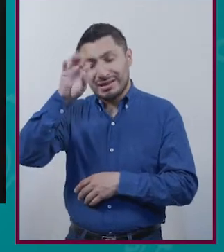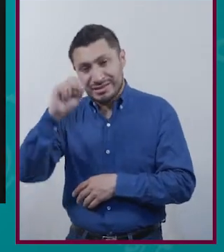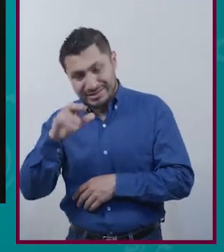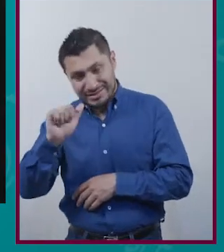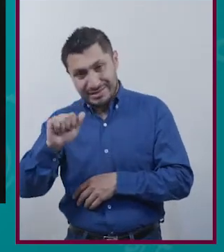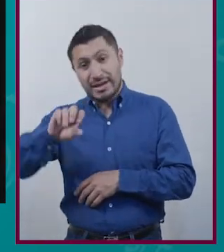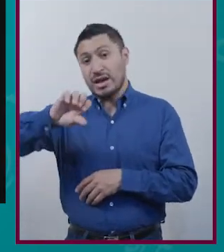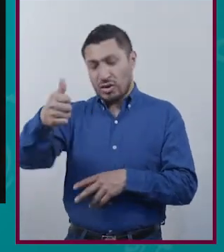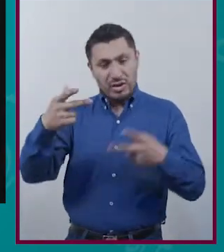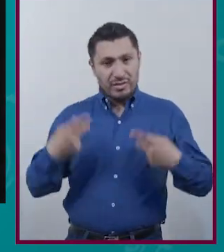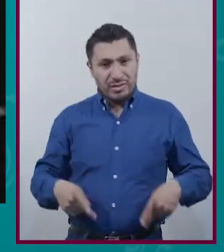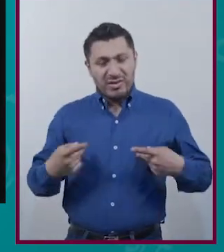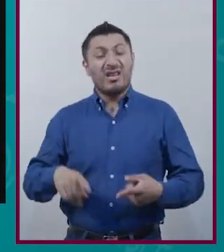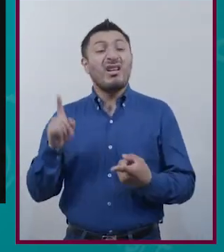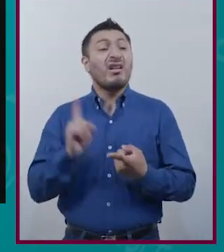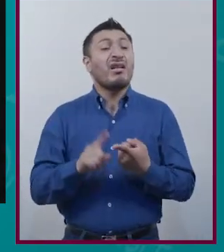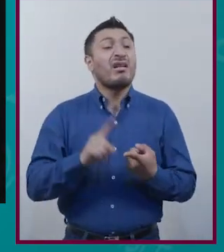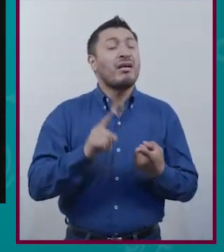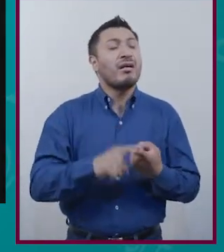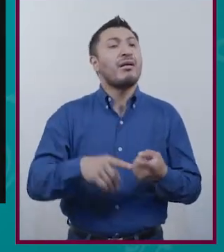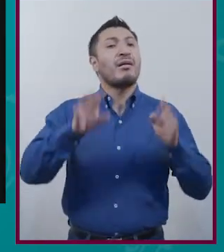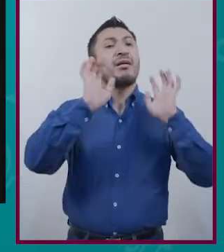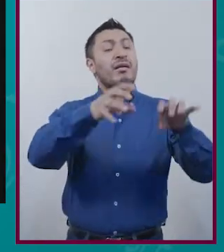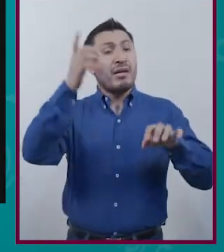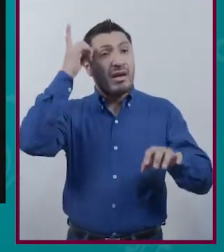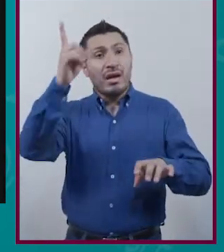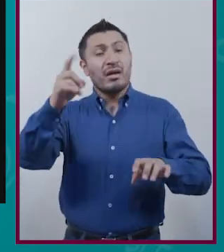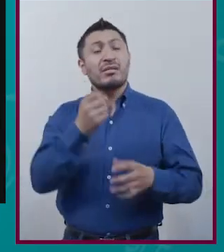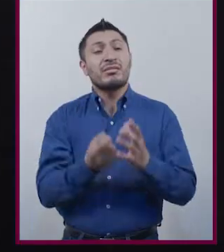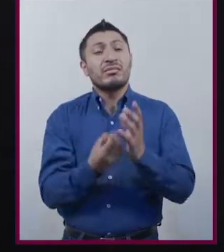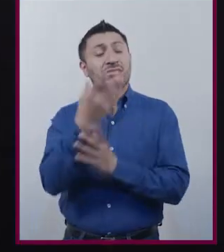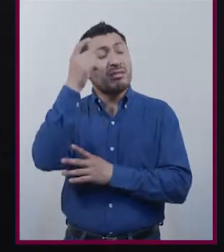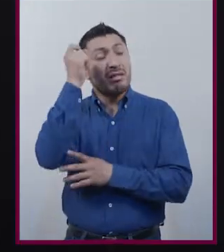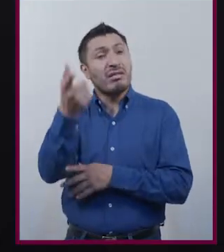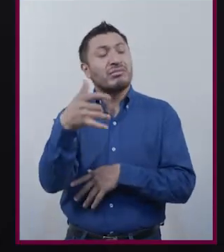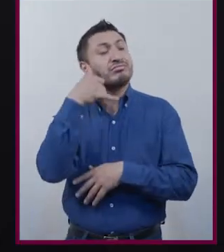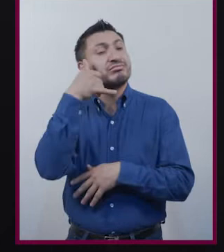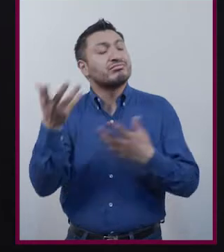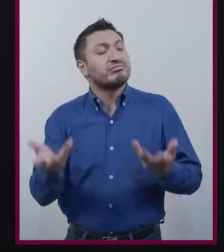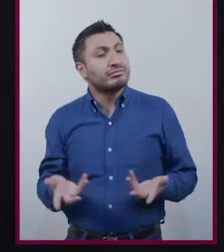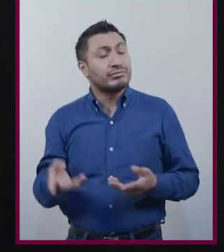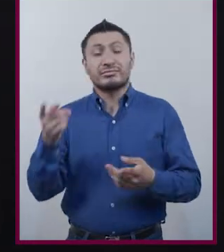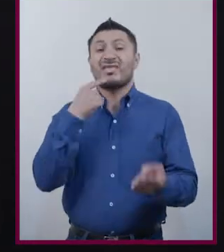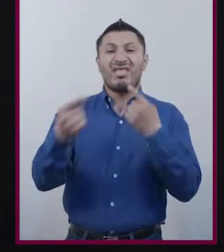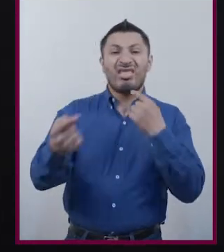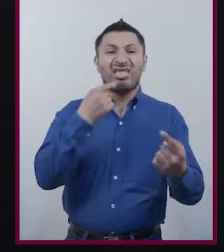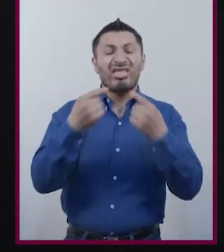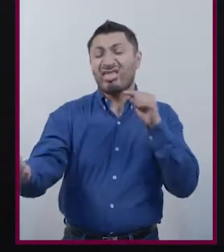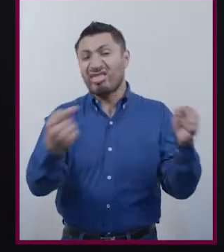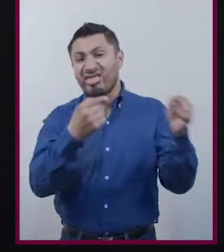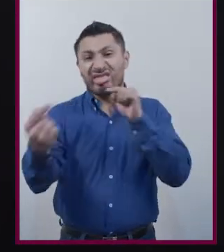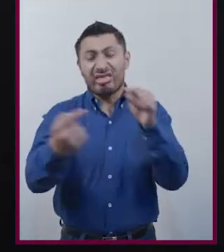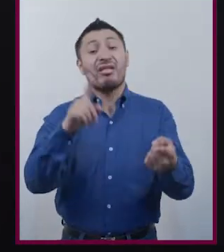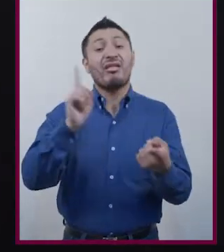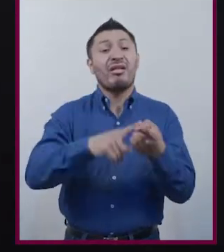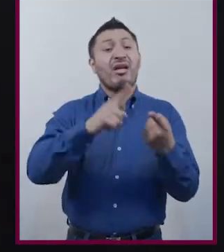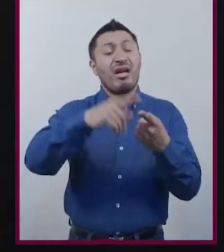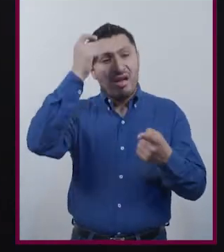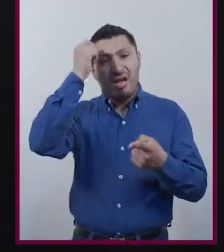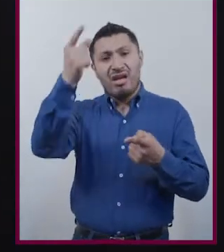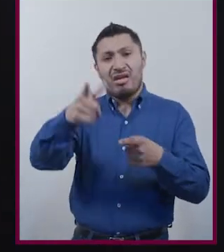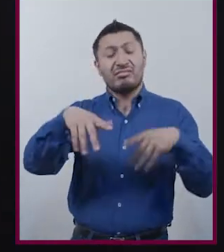por demostrar a quién debía pertenecer la patente del nuevo invento. Las discusiones fueron sobre quién fue el inventor del